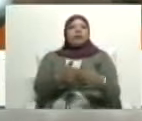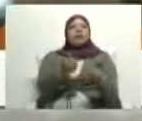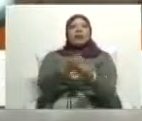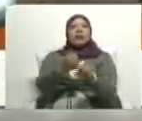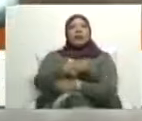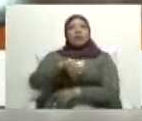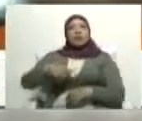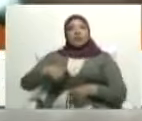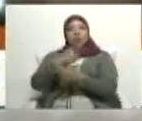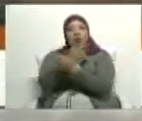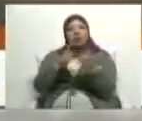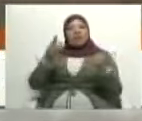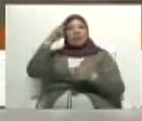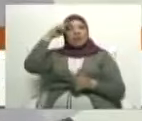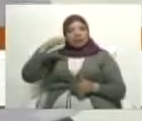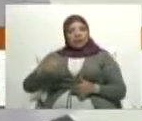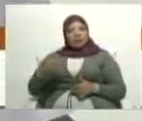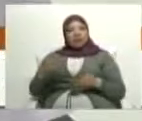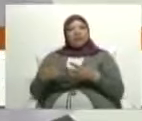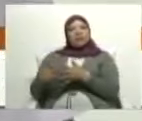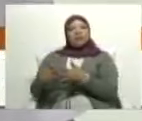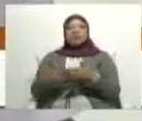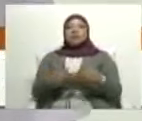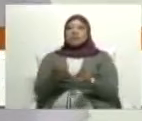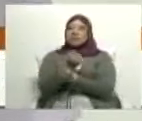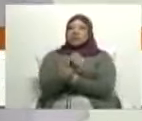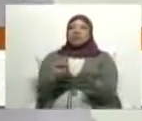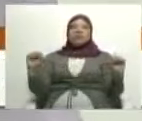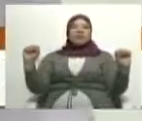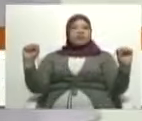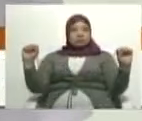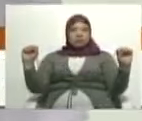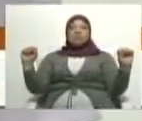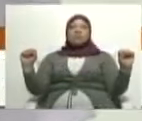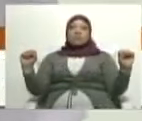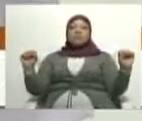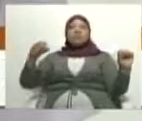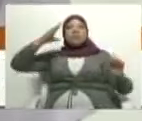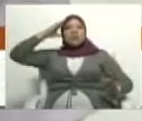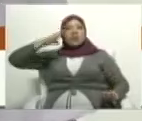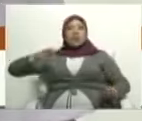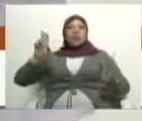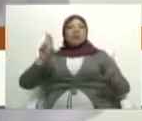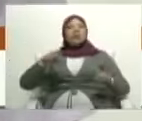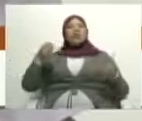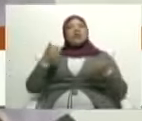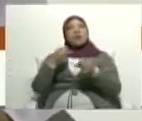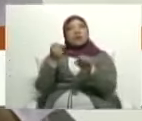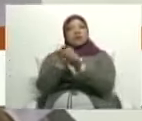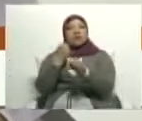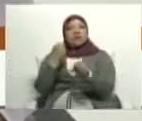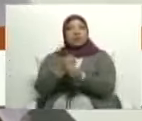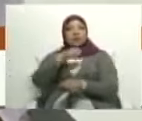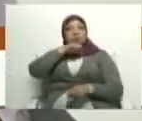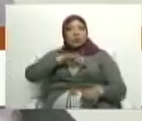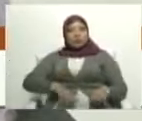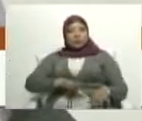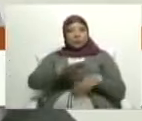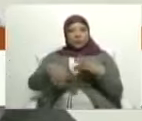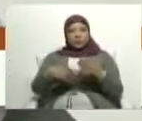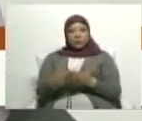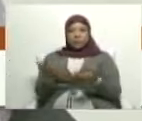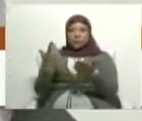Nuestro ejército libertador antiimperialista fue un ejército perseverante. Nada lo detuvo en su objetivo histórico de